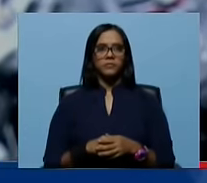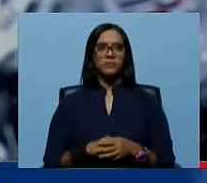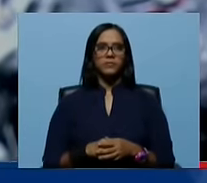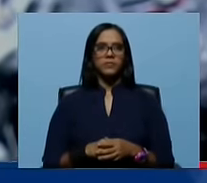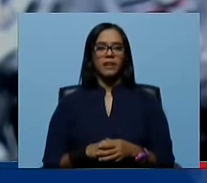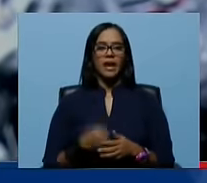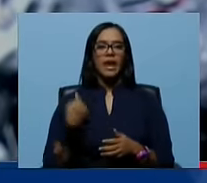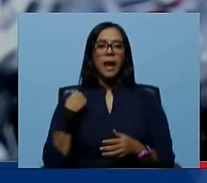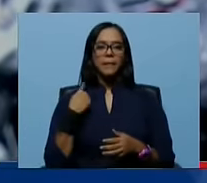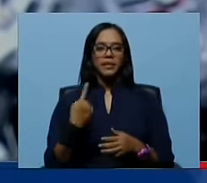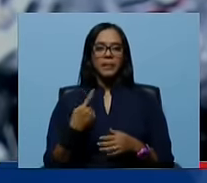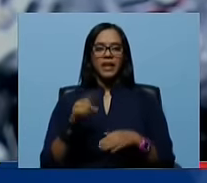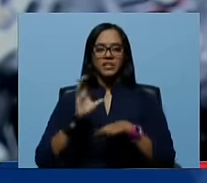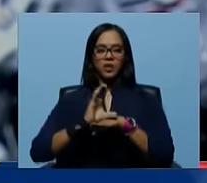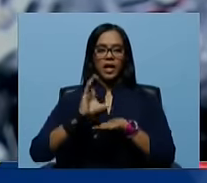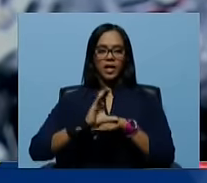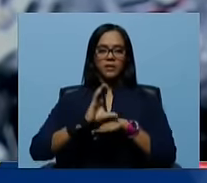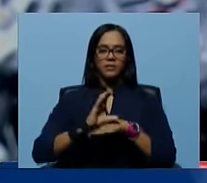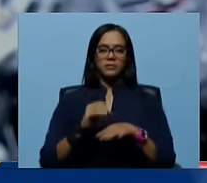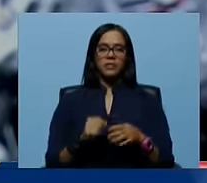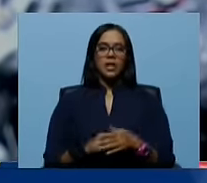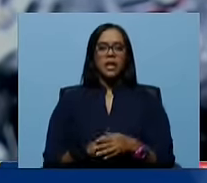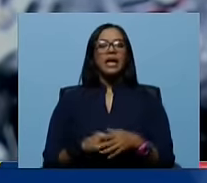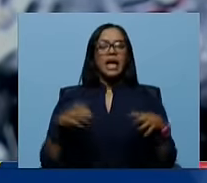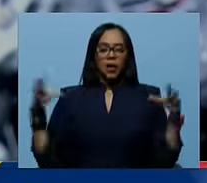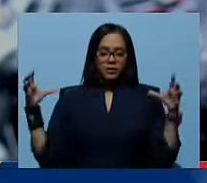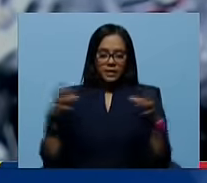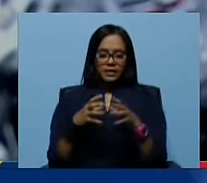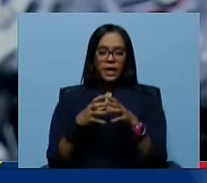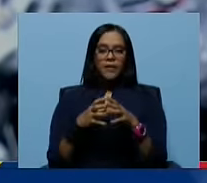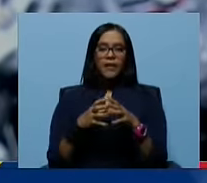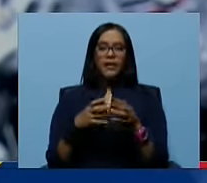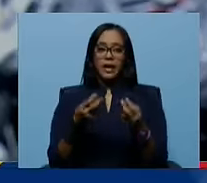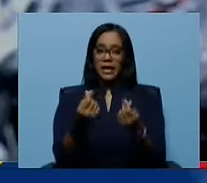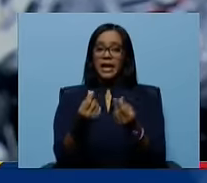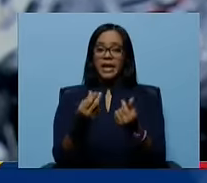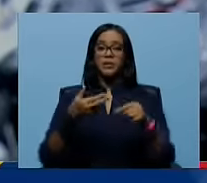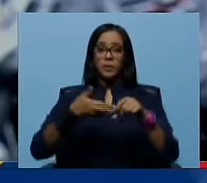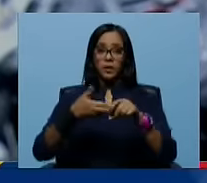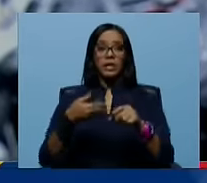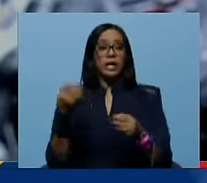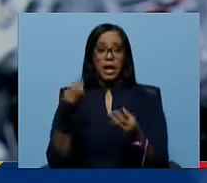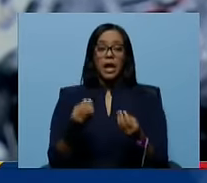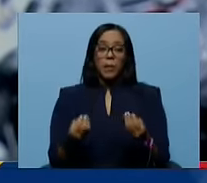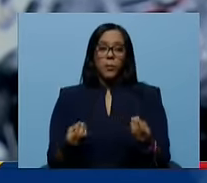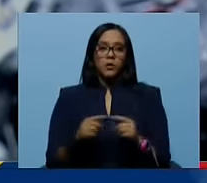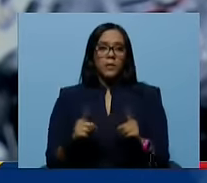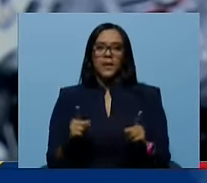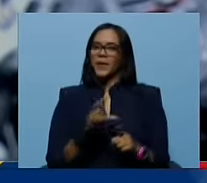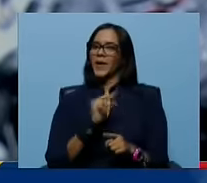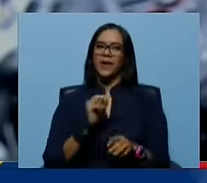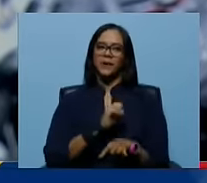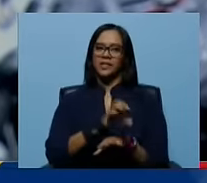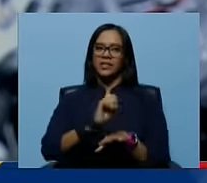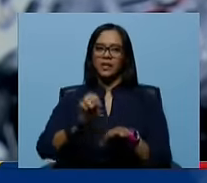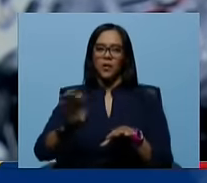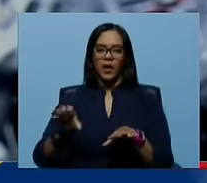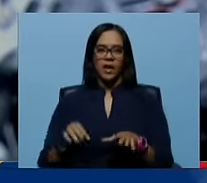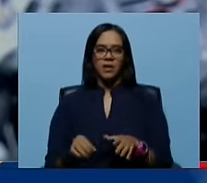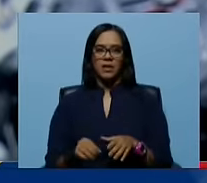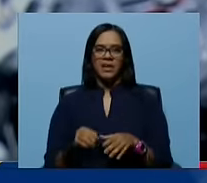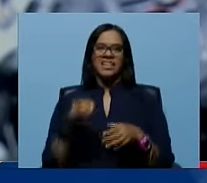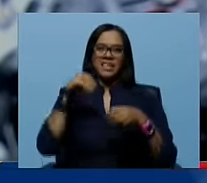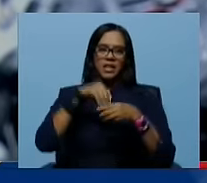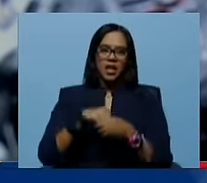Las principales ciudades que concentraban el ingreso petrolero, que era mucho, pero que no se distribuía, que se quedaba